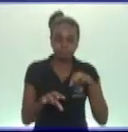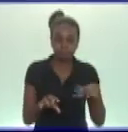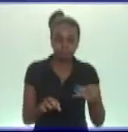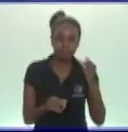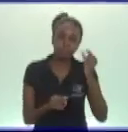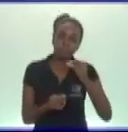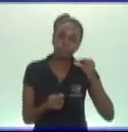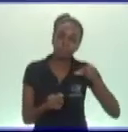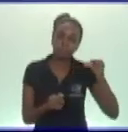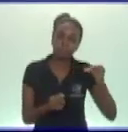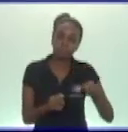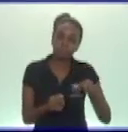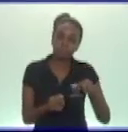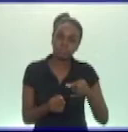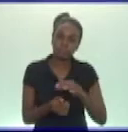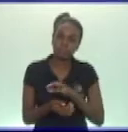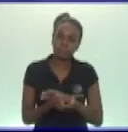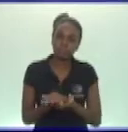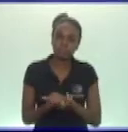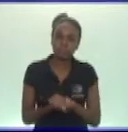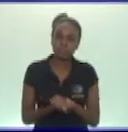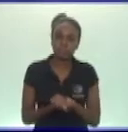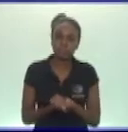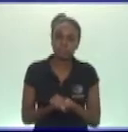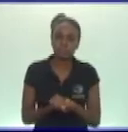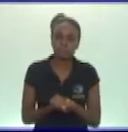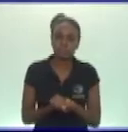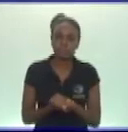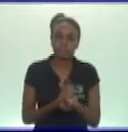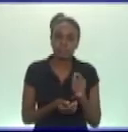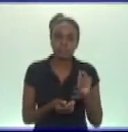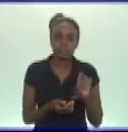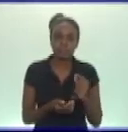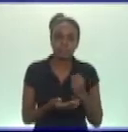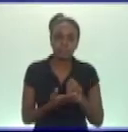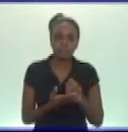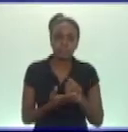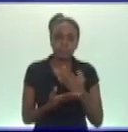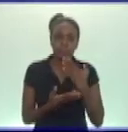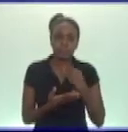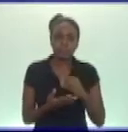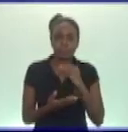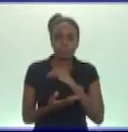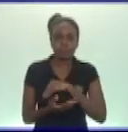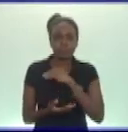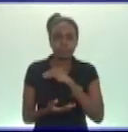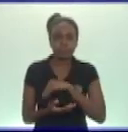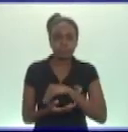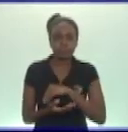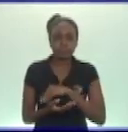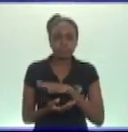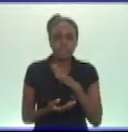un insecto que lleva a cómo él logra sentirse, cómo logra